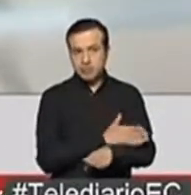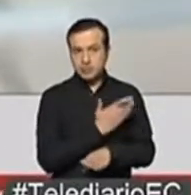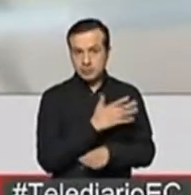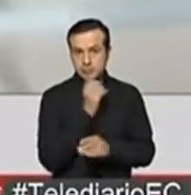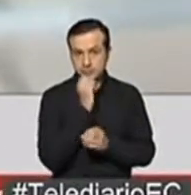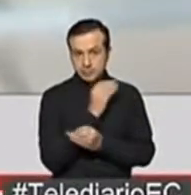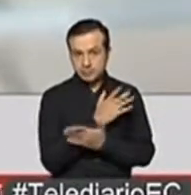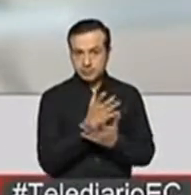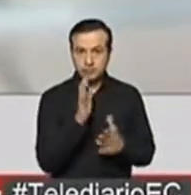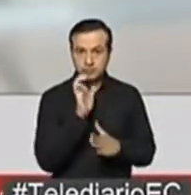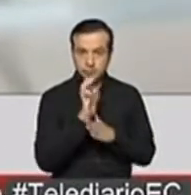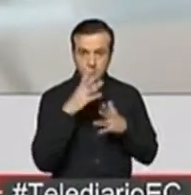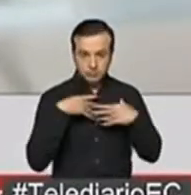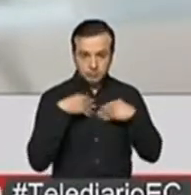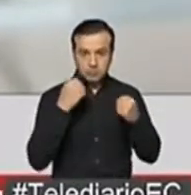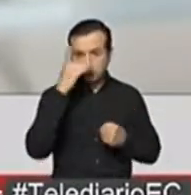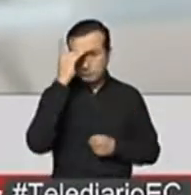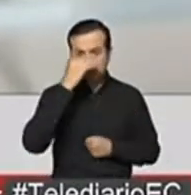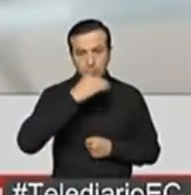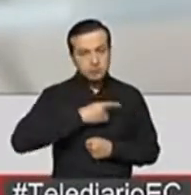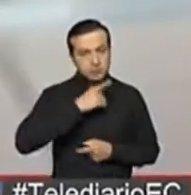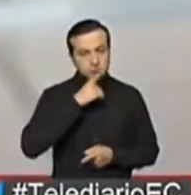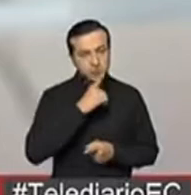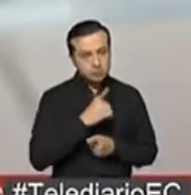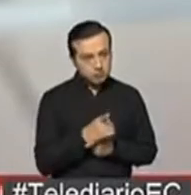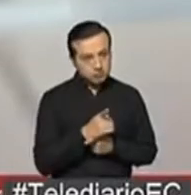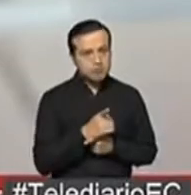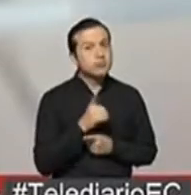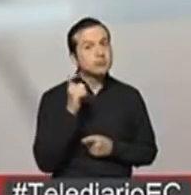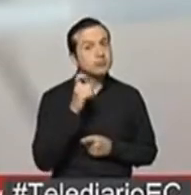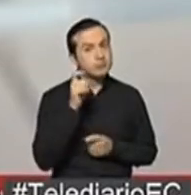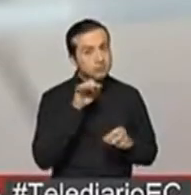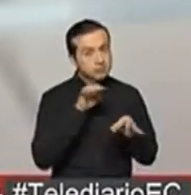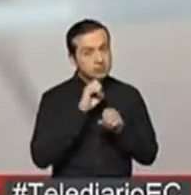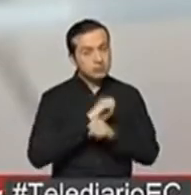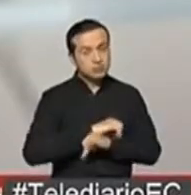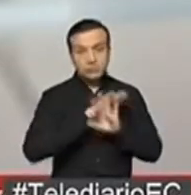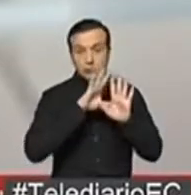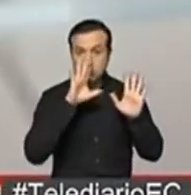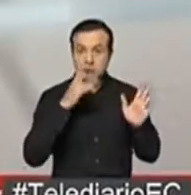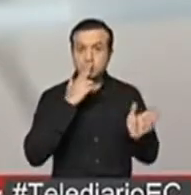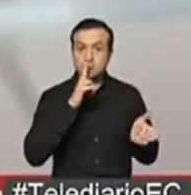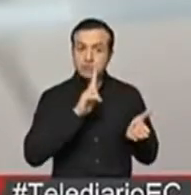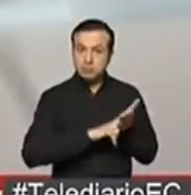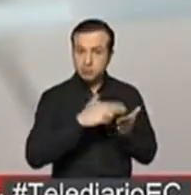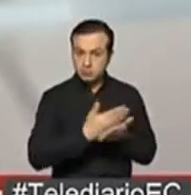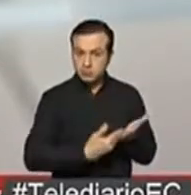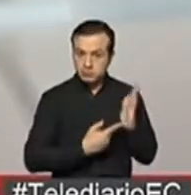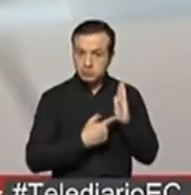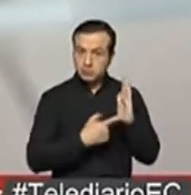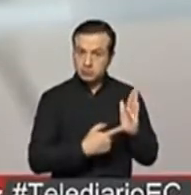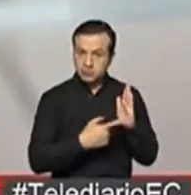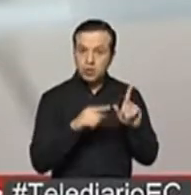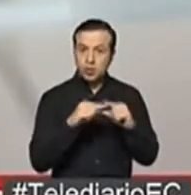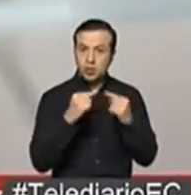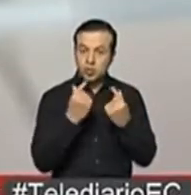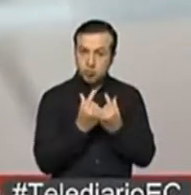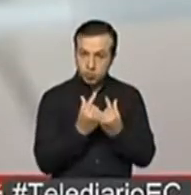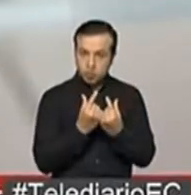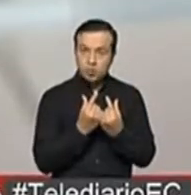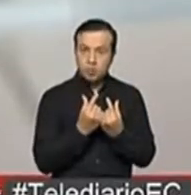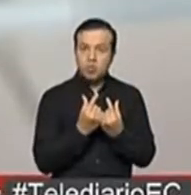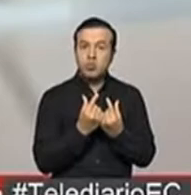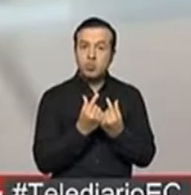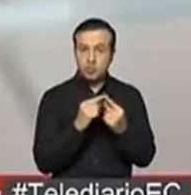valientemente tomó la decisión ahí hay que aclarar lo hemos dicho por escrito nosotros como presidente si